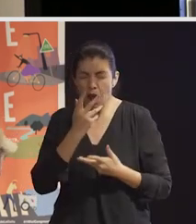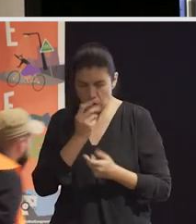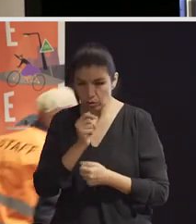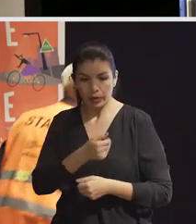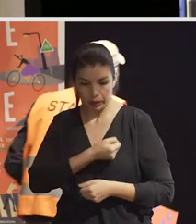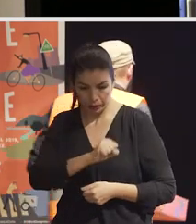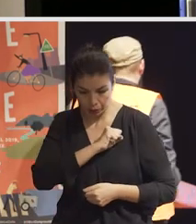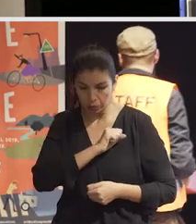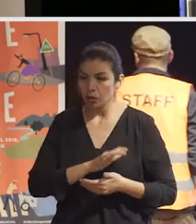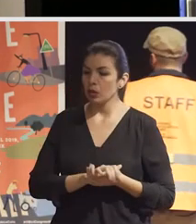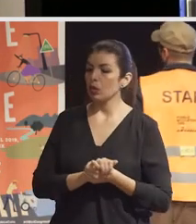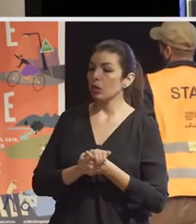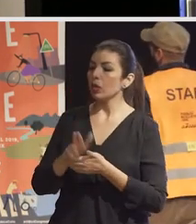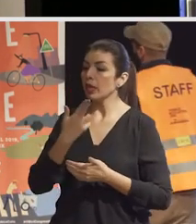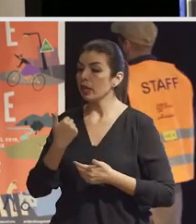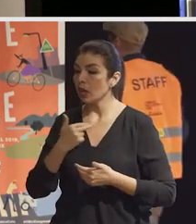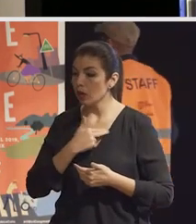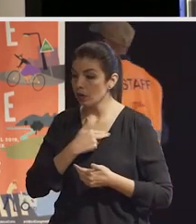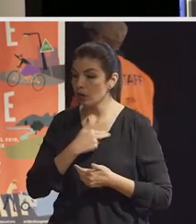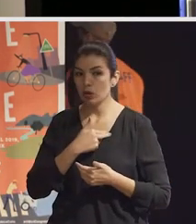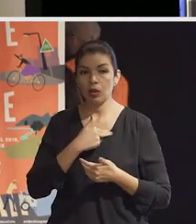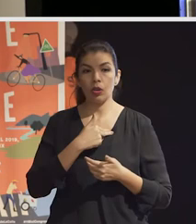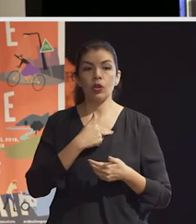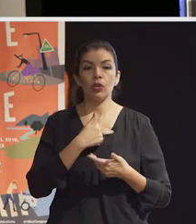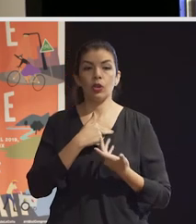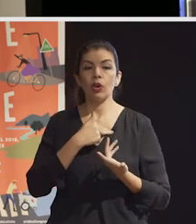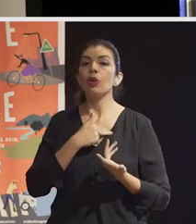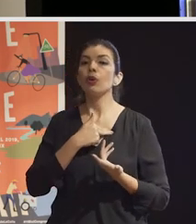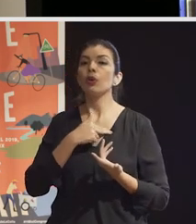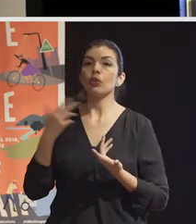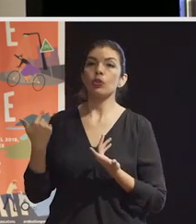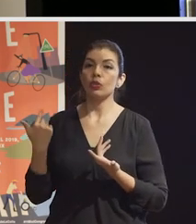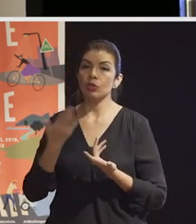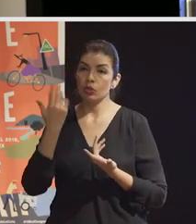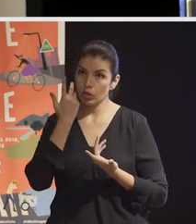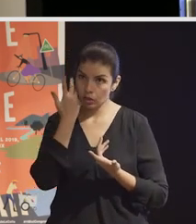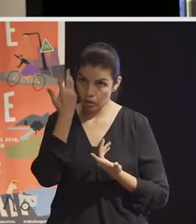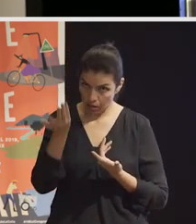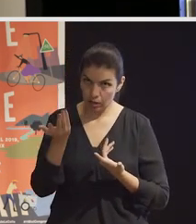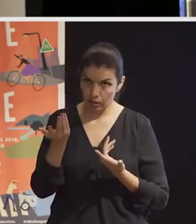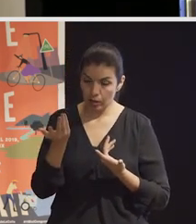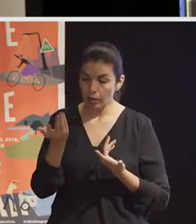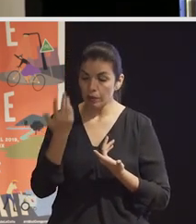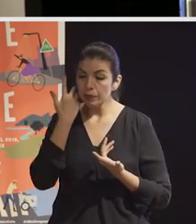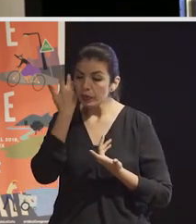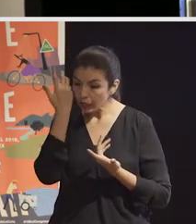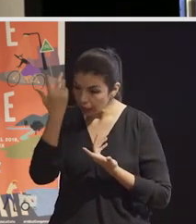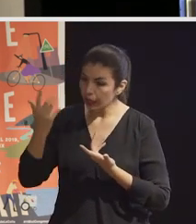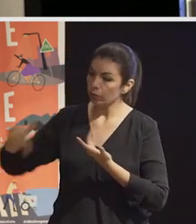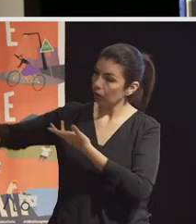si es que uno logra hacer eso a lo mejor empieza a crearse el espacio que se da donde se da la interculturalidad